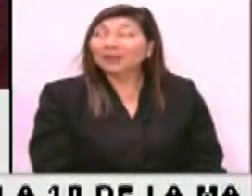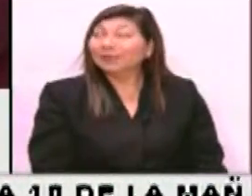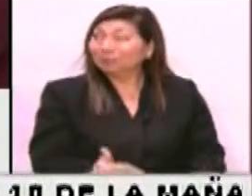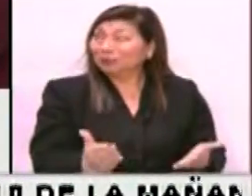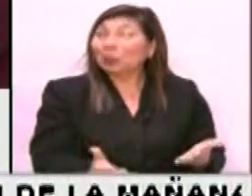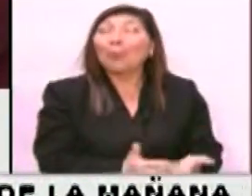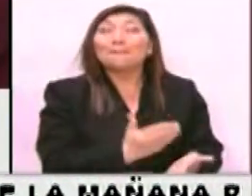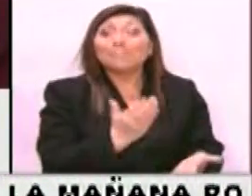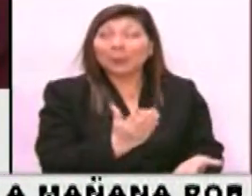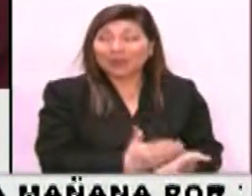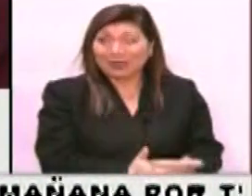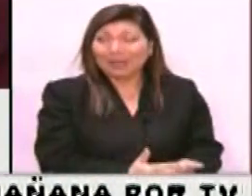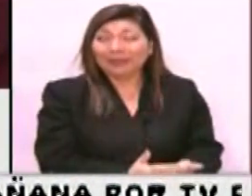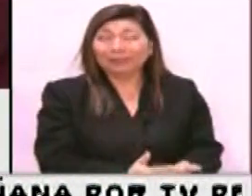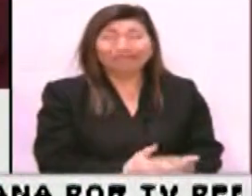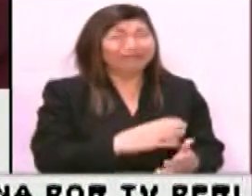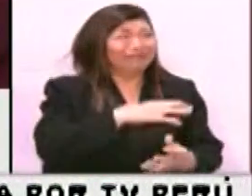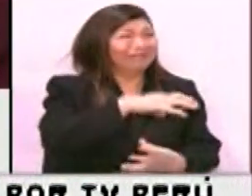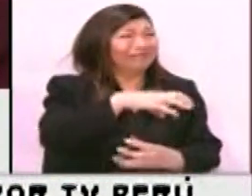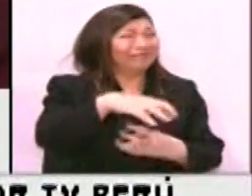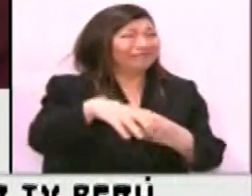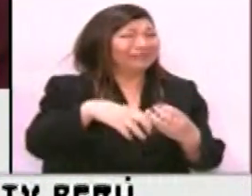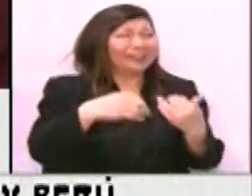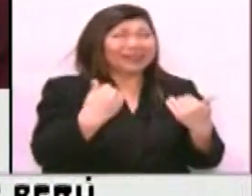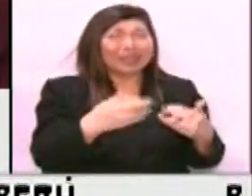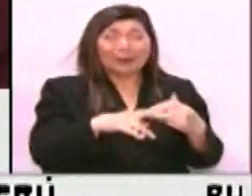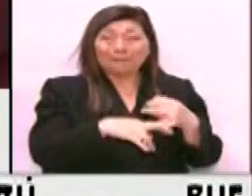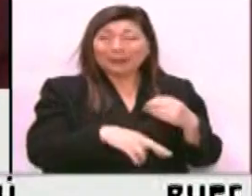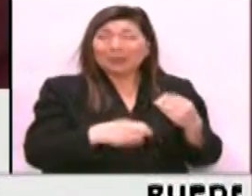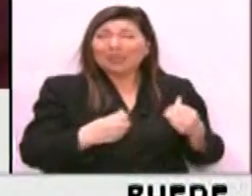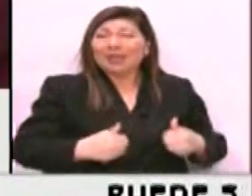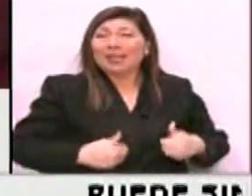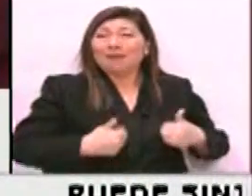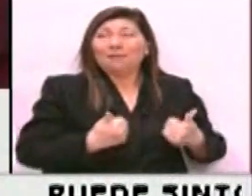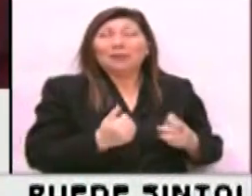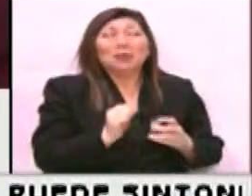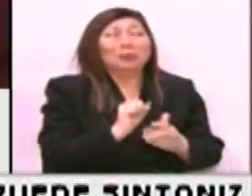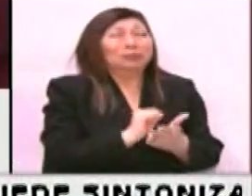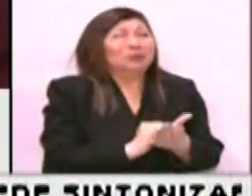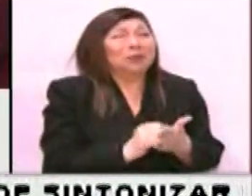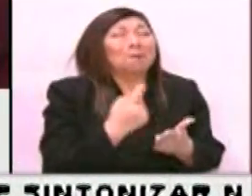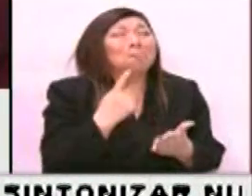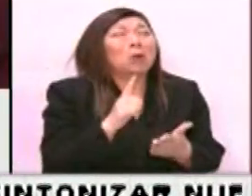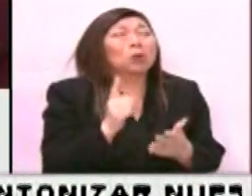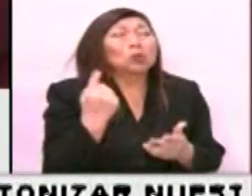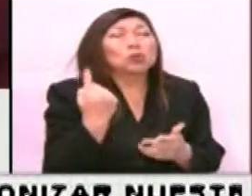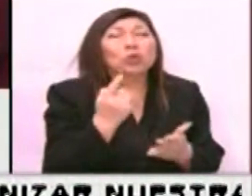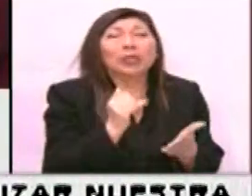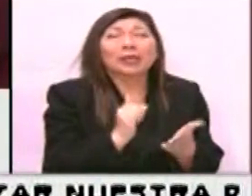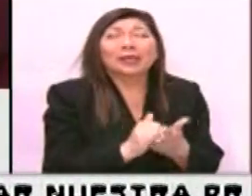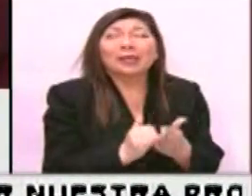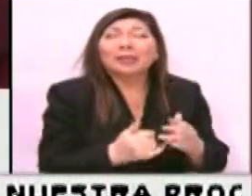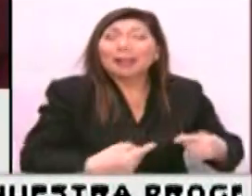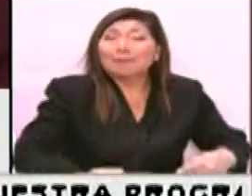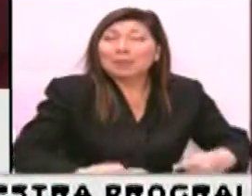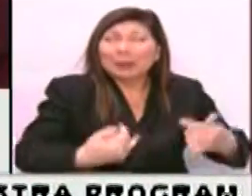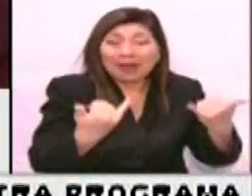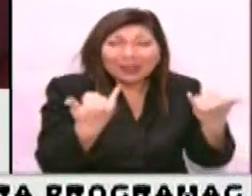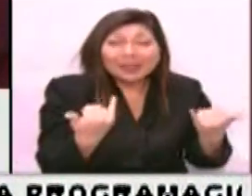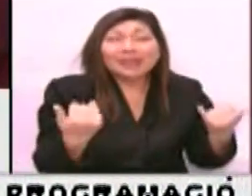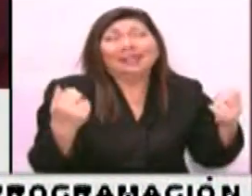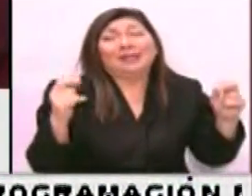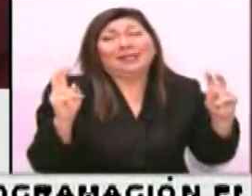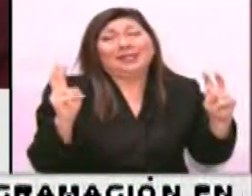caos, nos deja un desorden. Ya el país está viviendo una zozobra por el solo hecho de que estemos debatiendo acá este